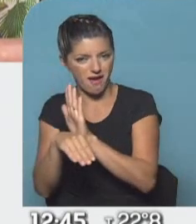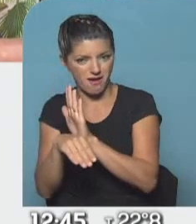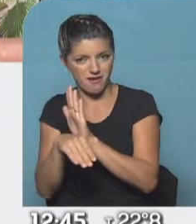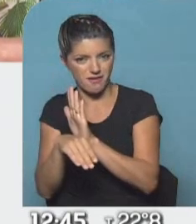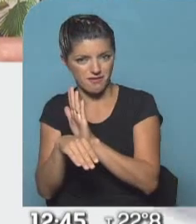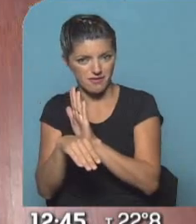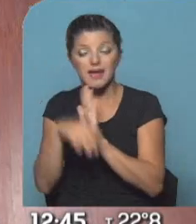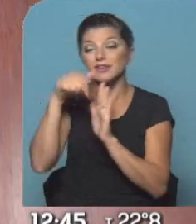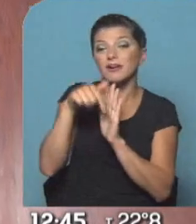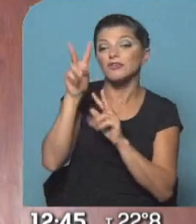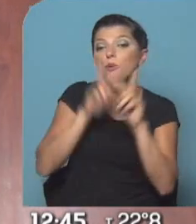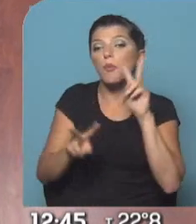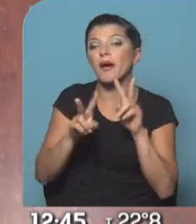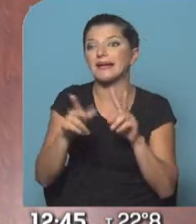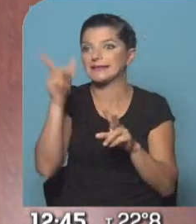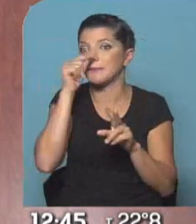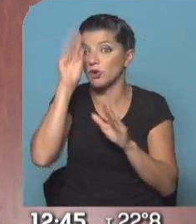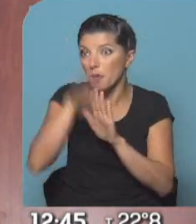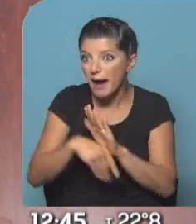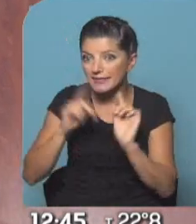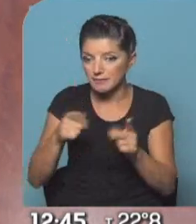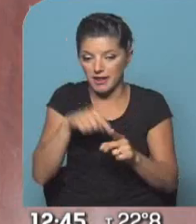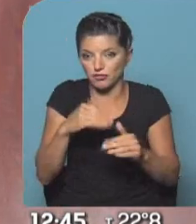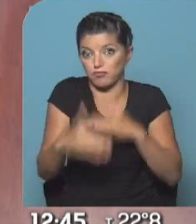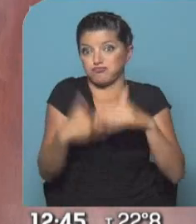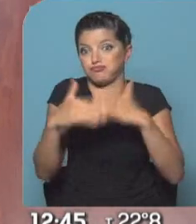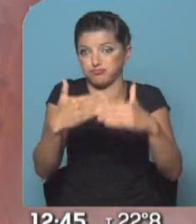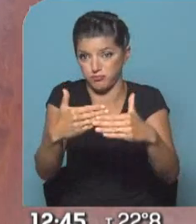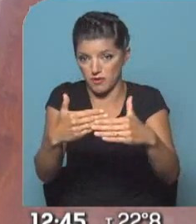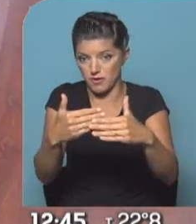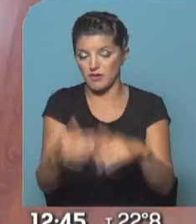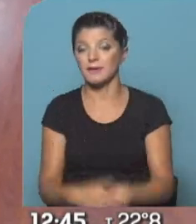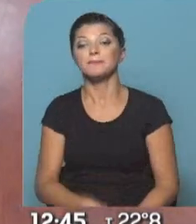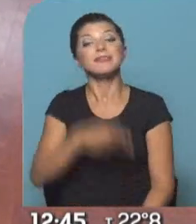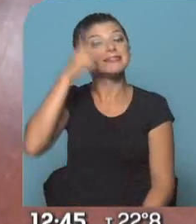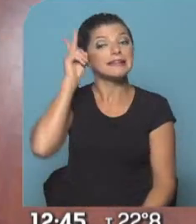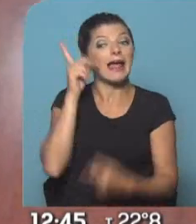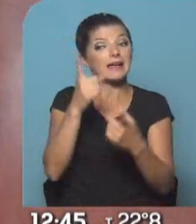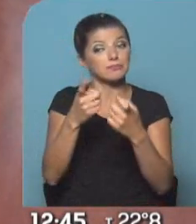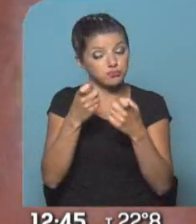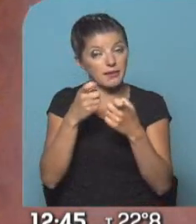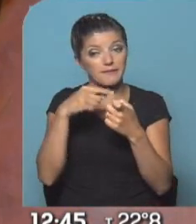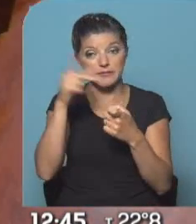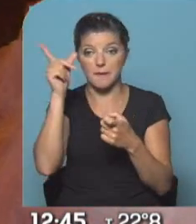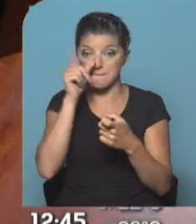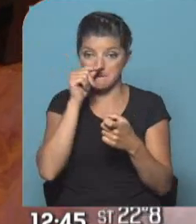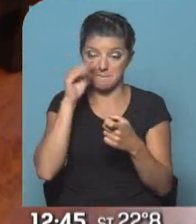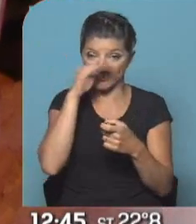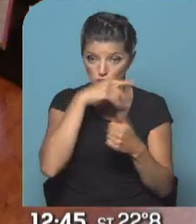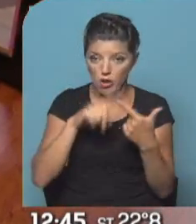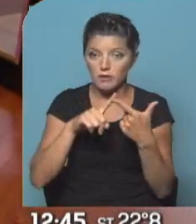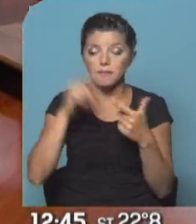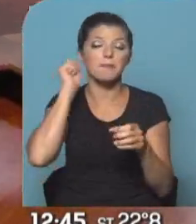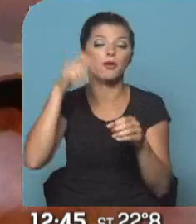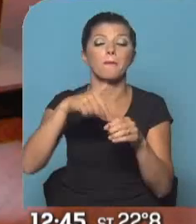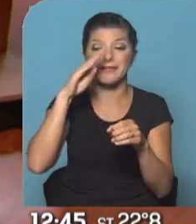esperan remontar con una baja del petróleo y demás, porque Chile también es dependiente del petróleo, a su vez que monodependiente de la venta de